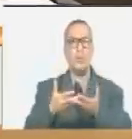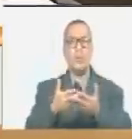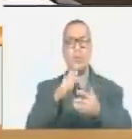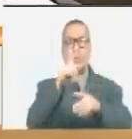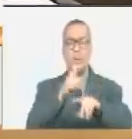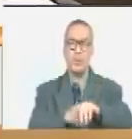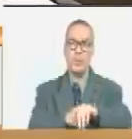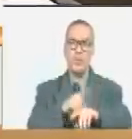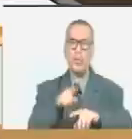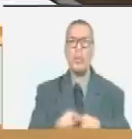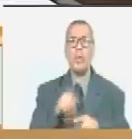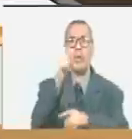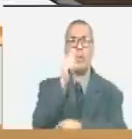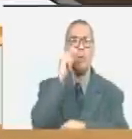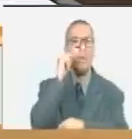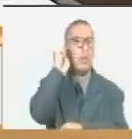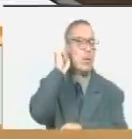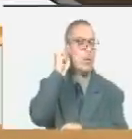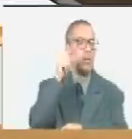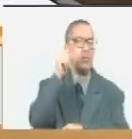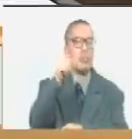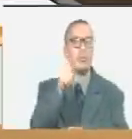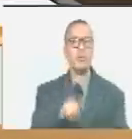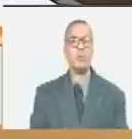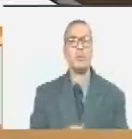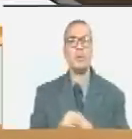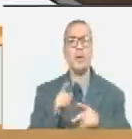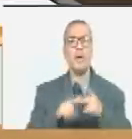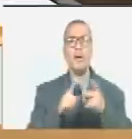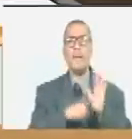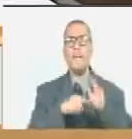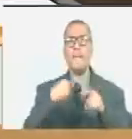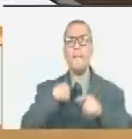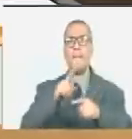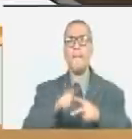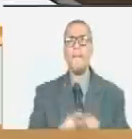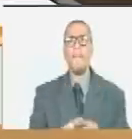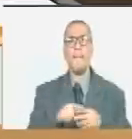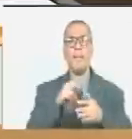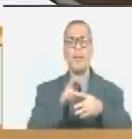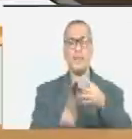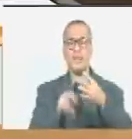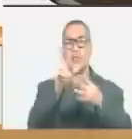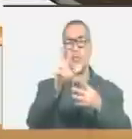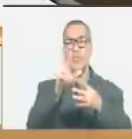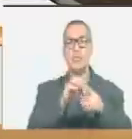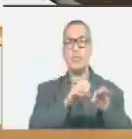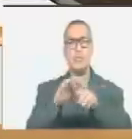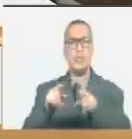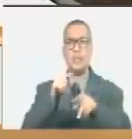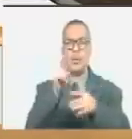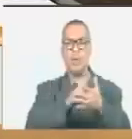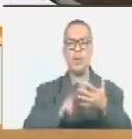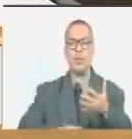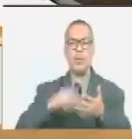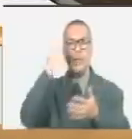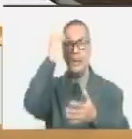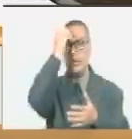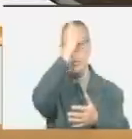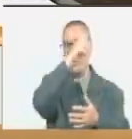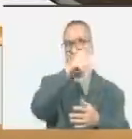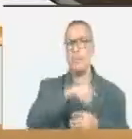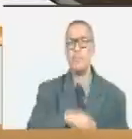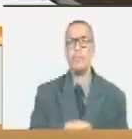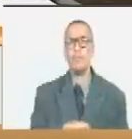transitoria. Las diputadas y diputados que estén de acuerdo con aprobar la disposición transitoria tercera con la redacción leída por el diputado